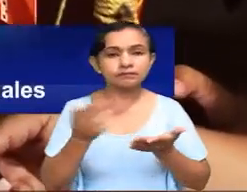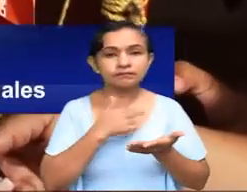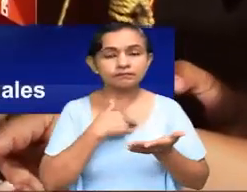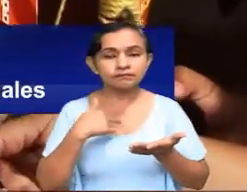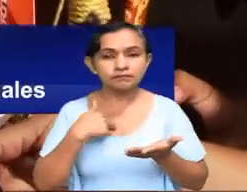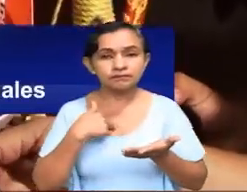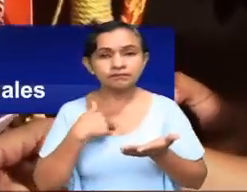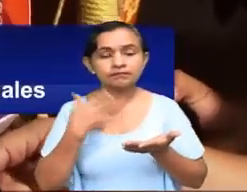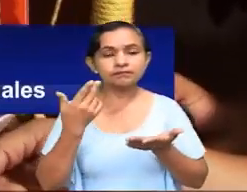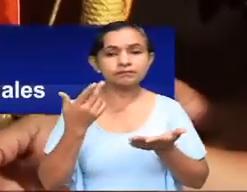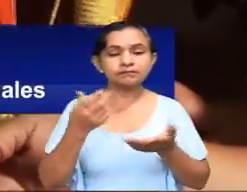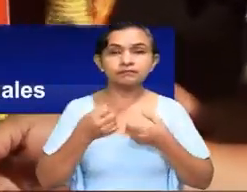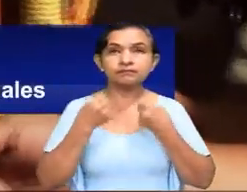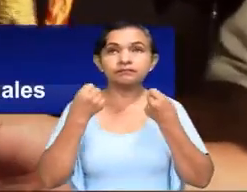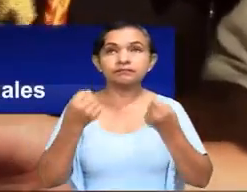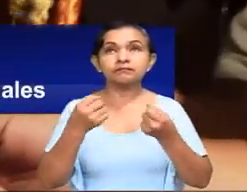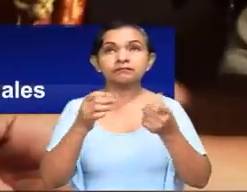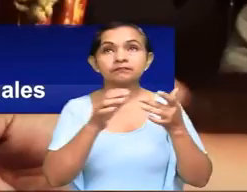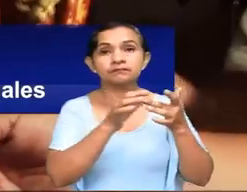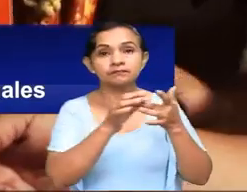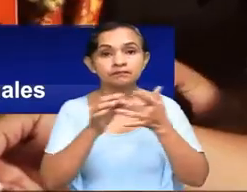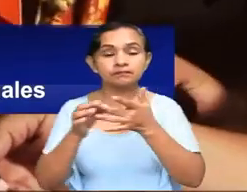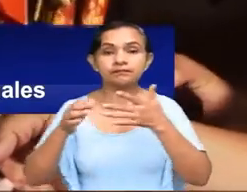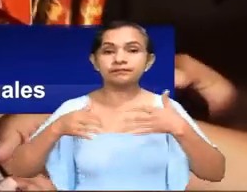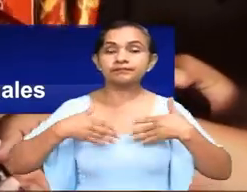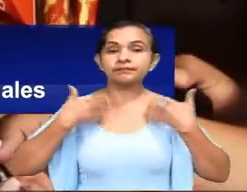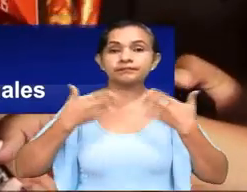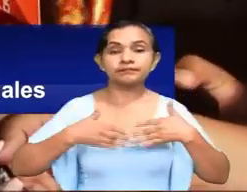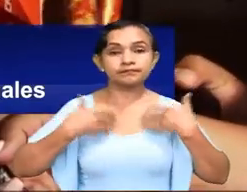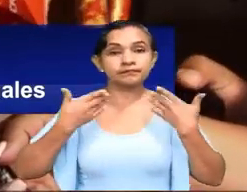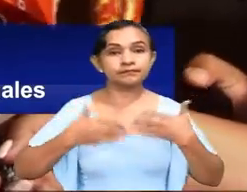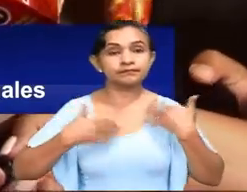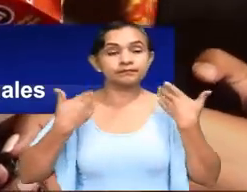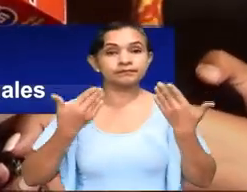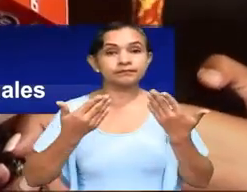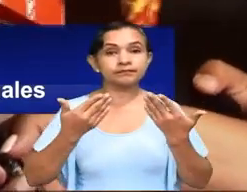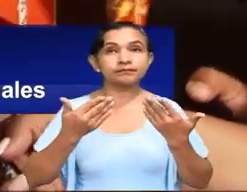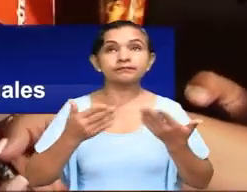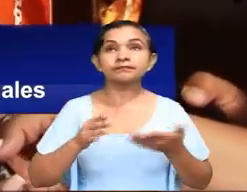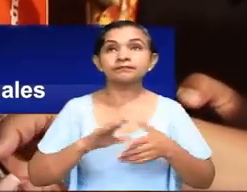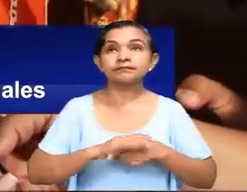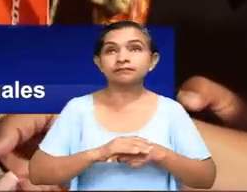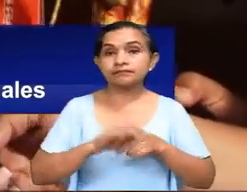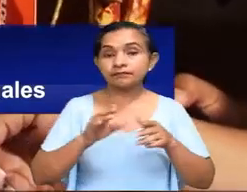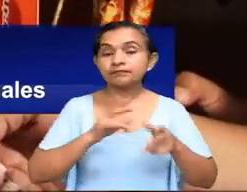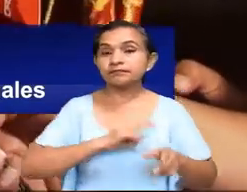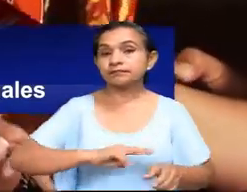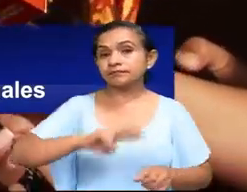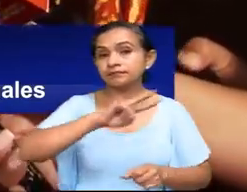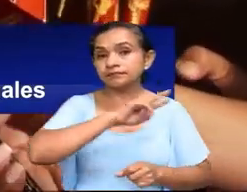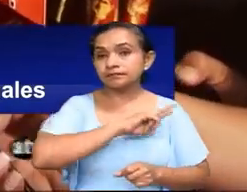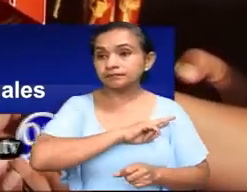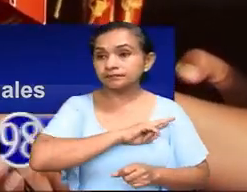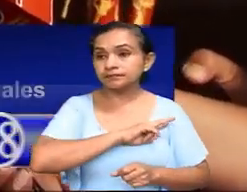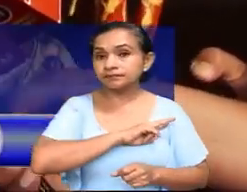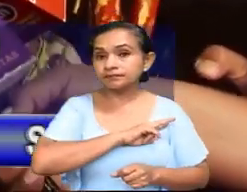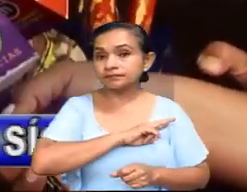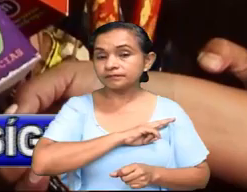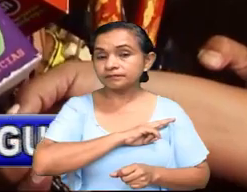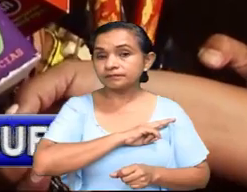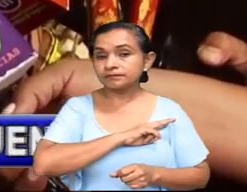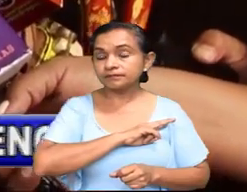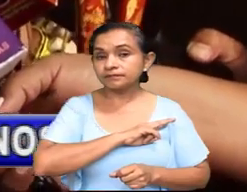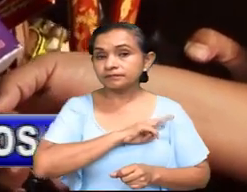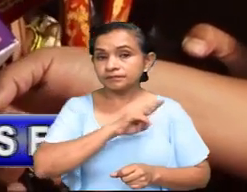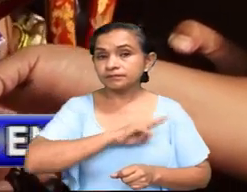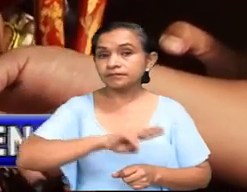ánimo bárbaro, y especialmente alegre, porque es reinita metiendo los grandes los valores, y deseo que